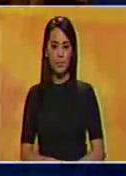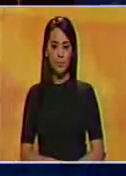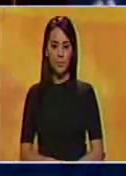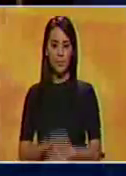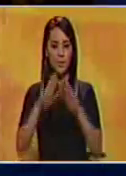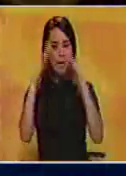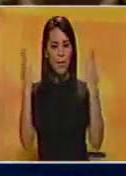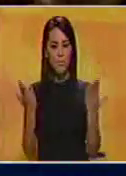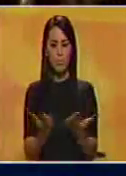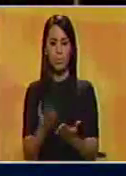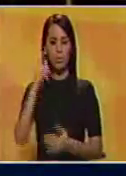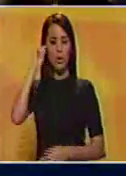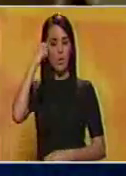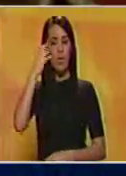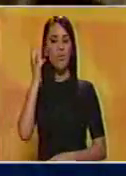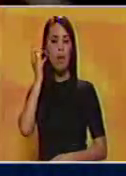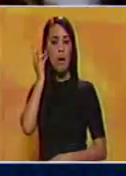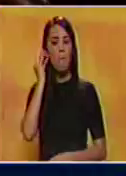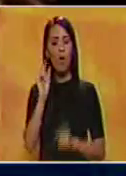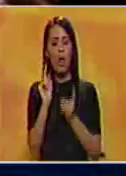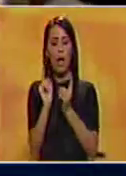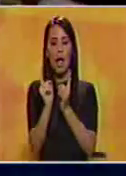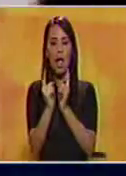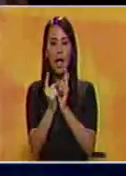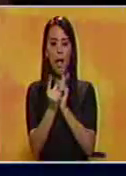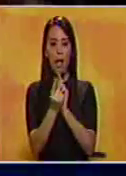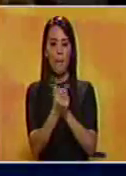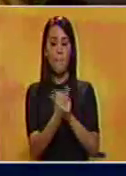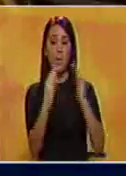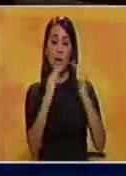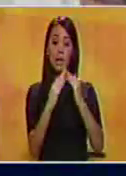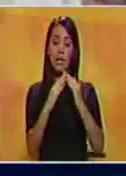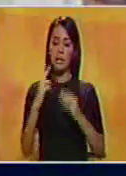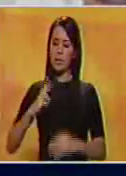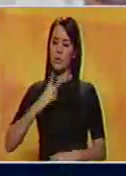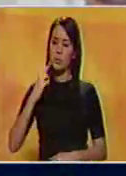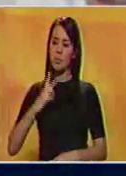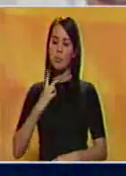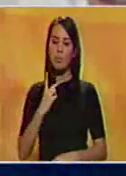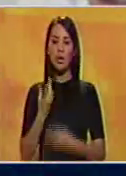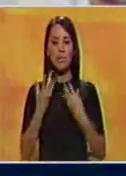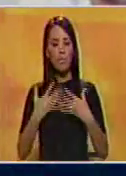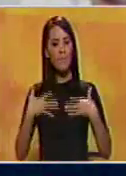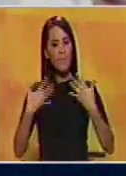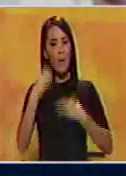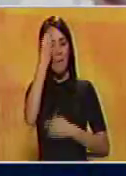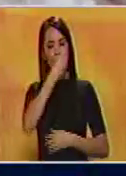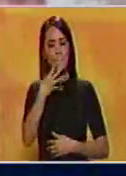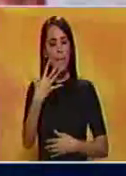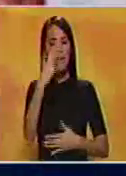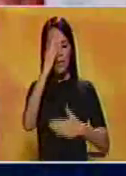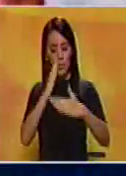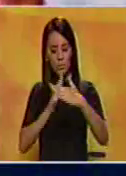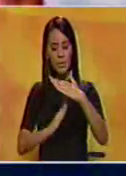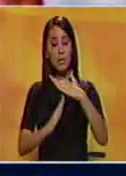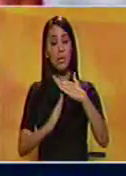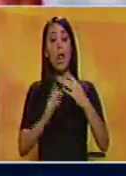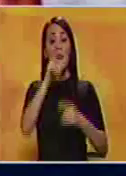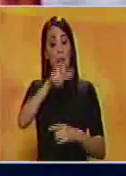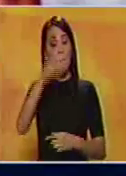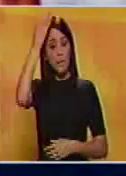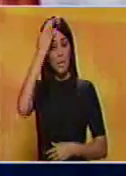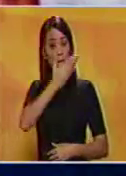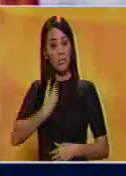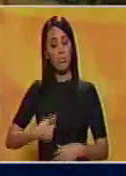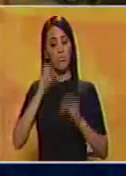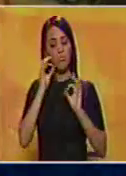mundo entero recuerda a la mujer que generó cambios en la Casa Real de Inglaterra. Con carisma, belleza y humildad, la princesa Diana se ganó los